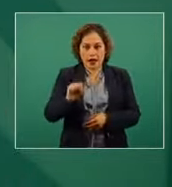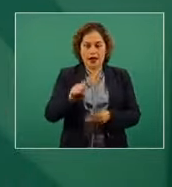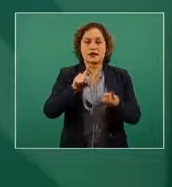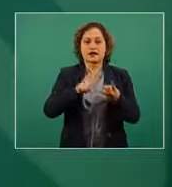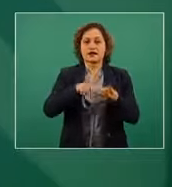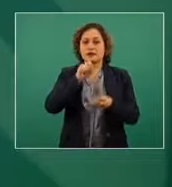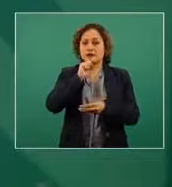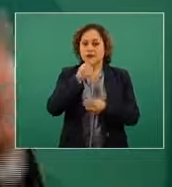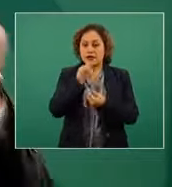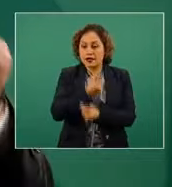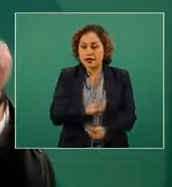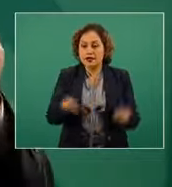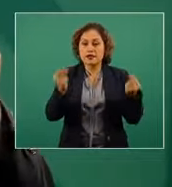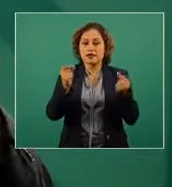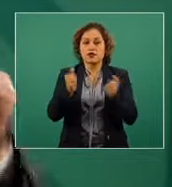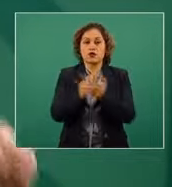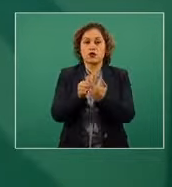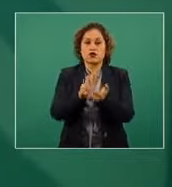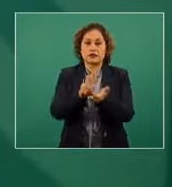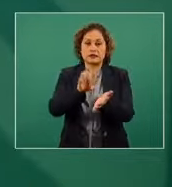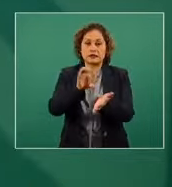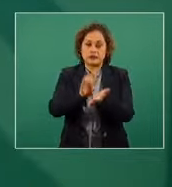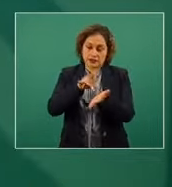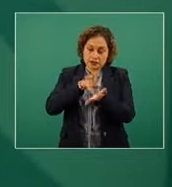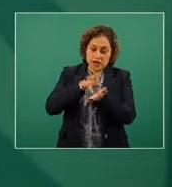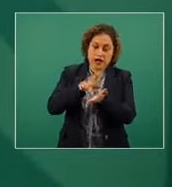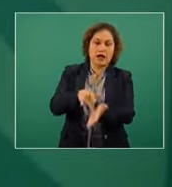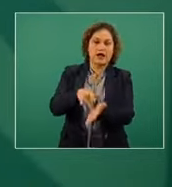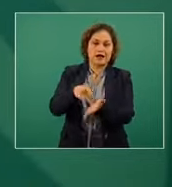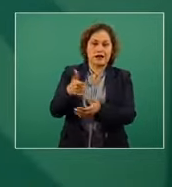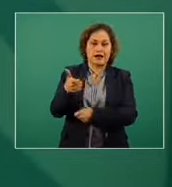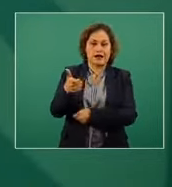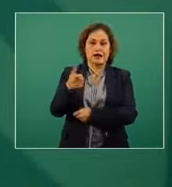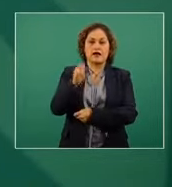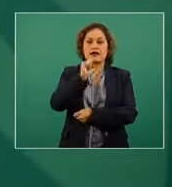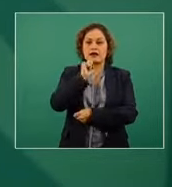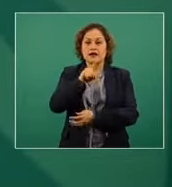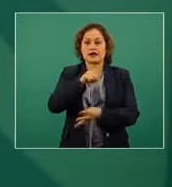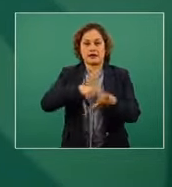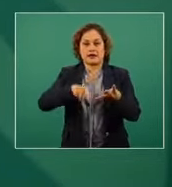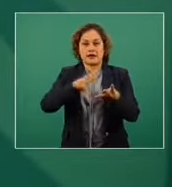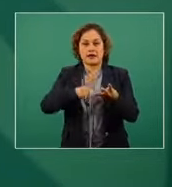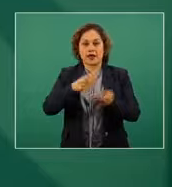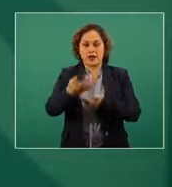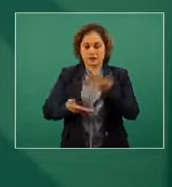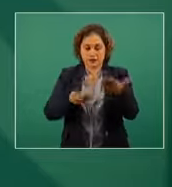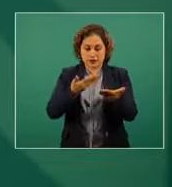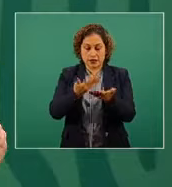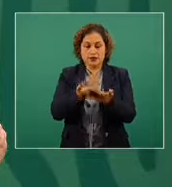con discapacidad y la gratuidad en la salud. Y ustedes